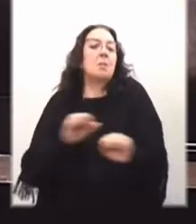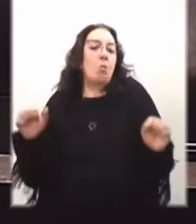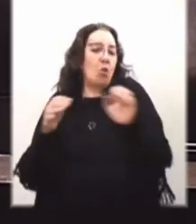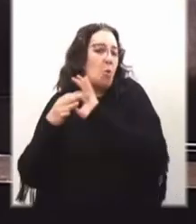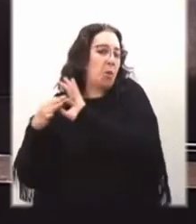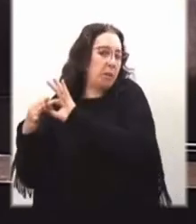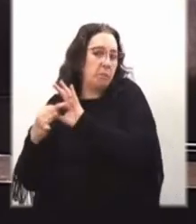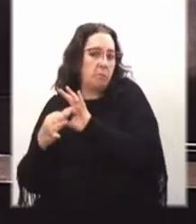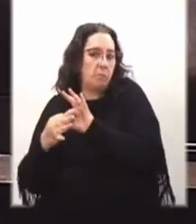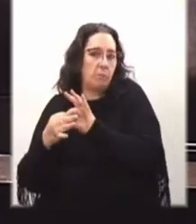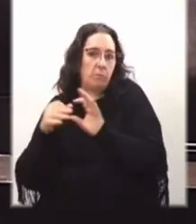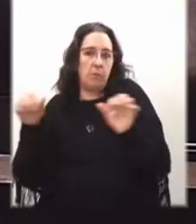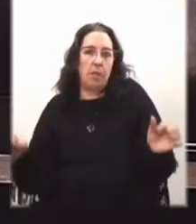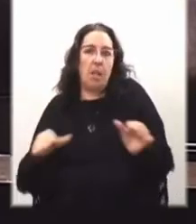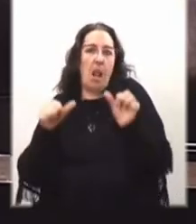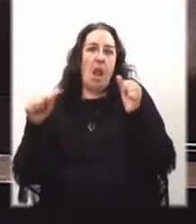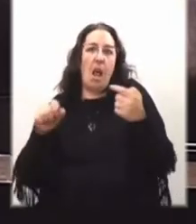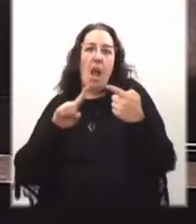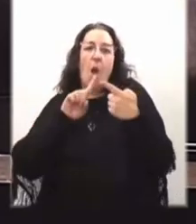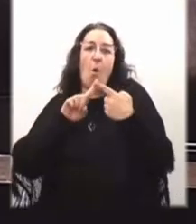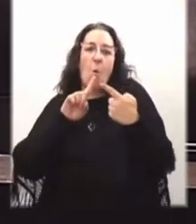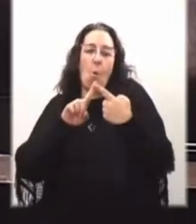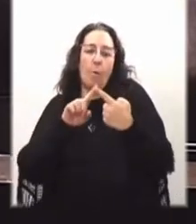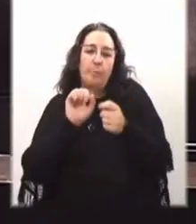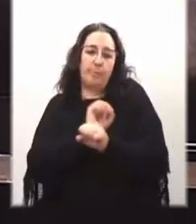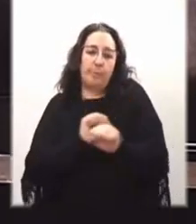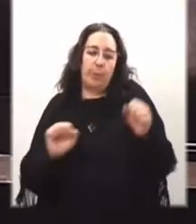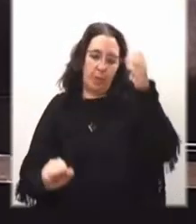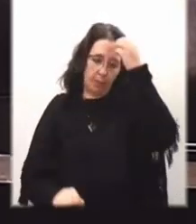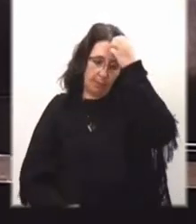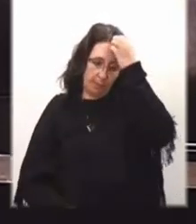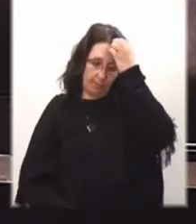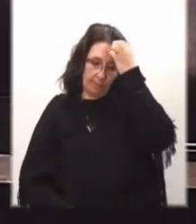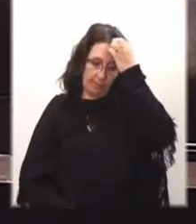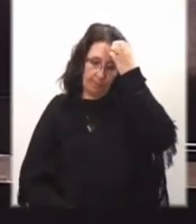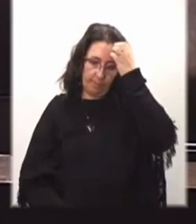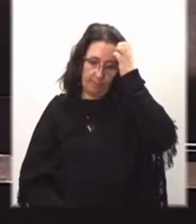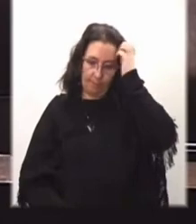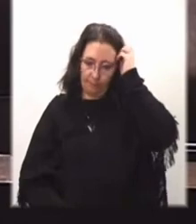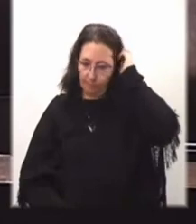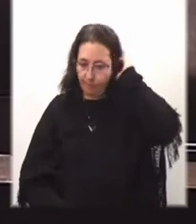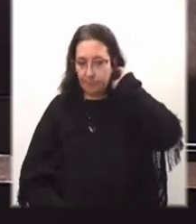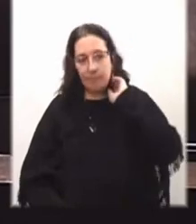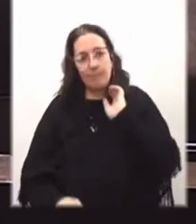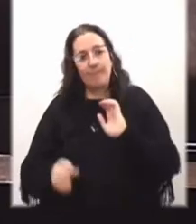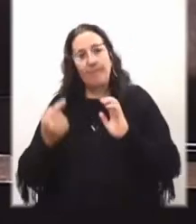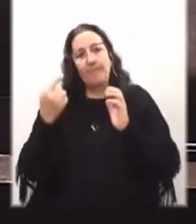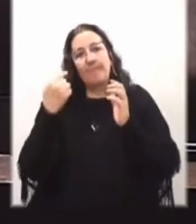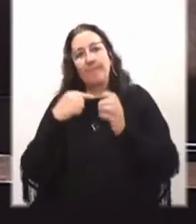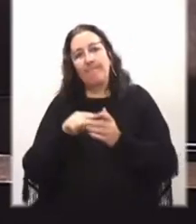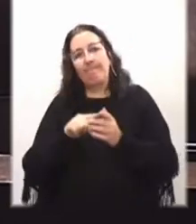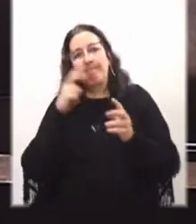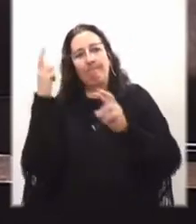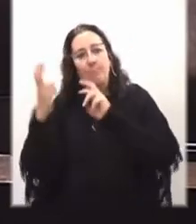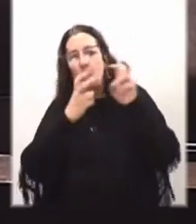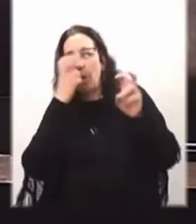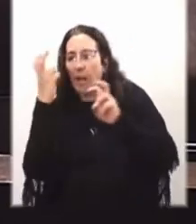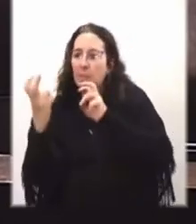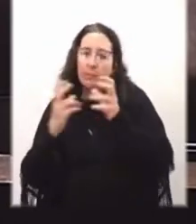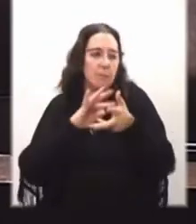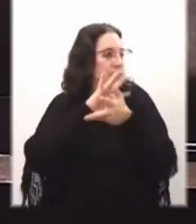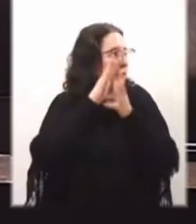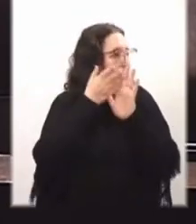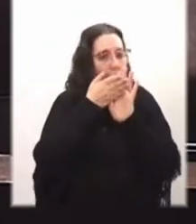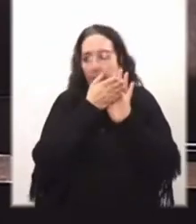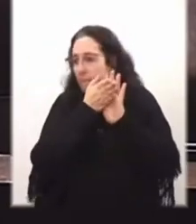generar acuerdos que nos permitieran comportarnos también, me decía una amiga, como el agua, o sea, buscando todos los caminos por donde